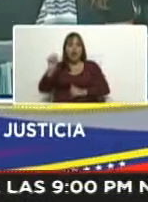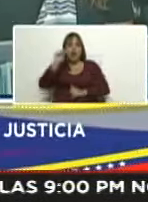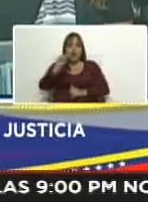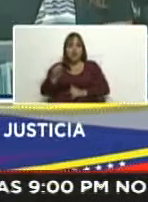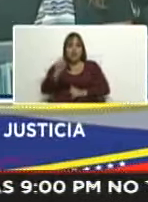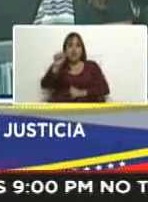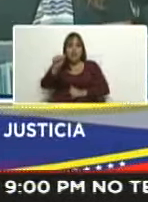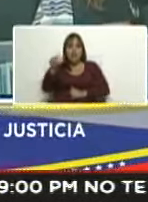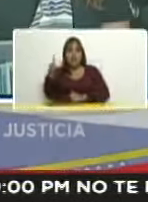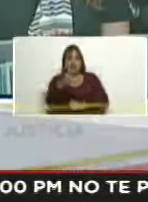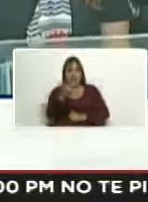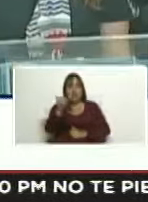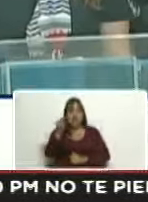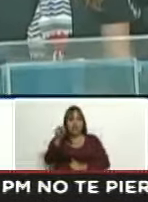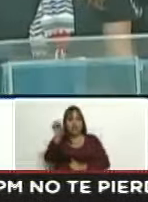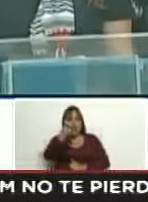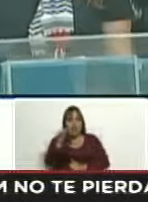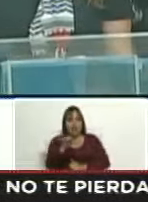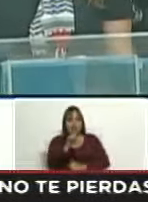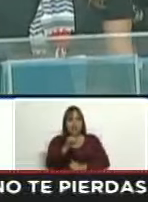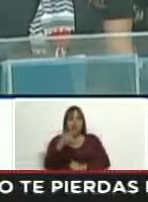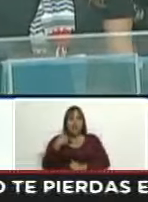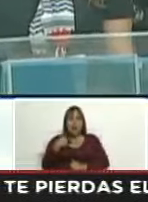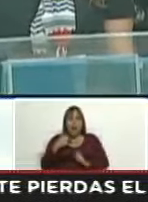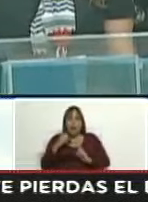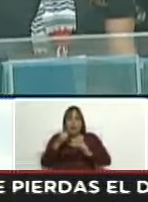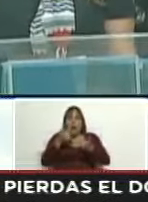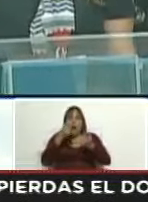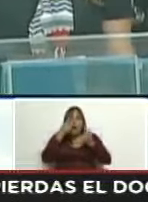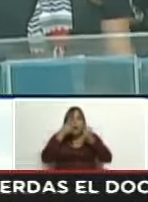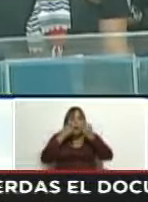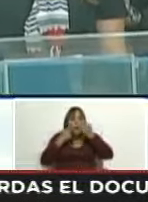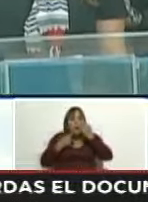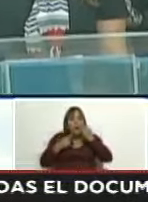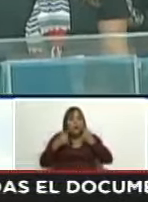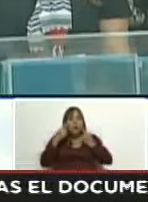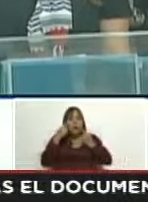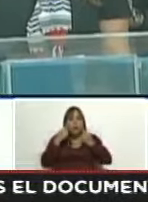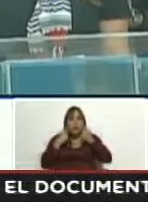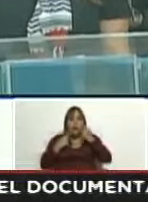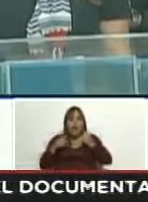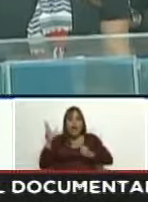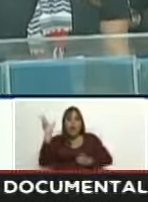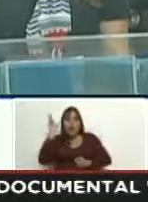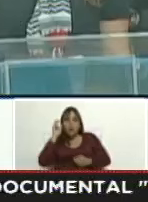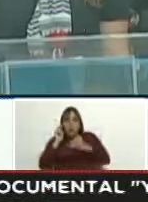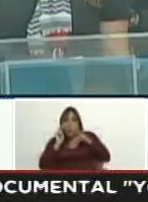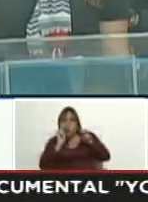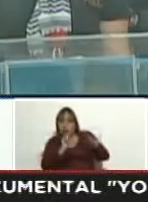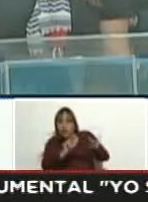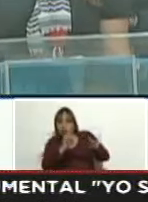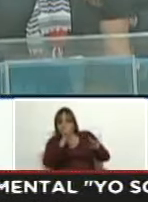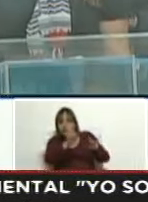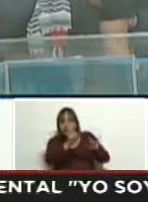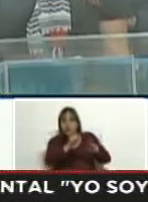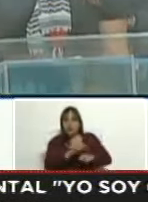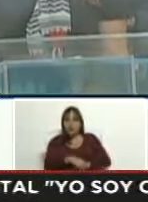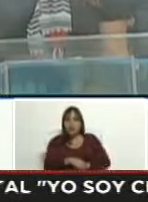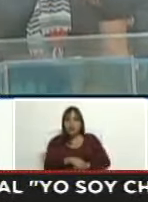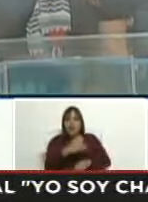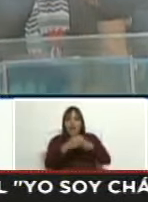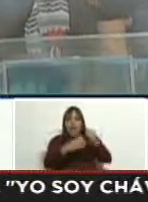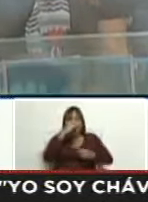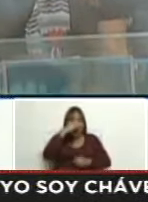montaña. Y se me salieron las lágrimas, escuchándola, viéndola ya ella, hecha una